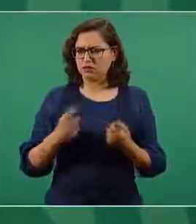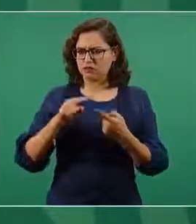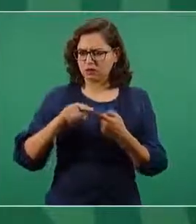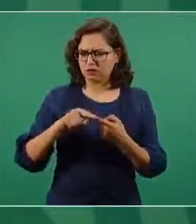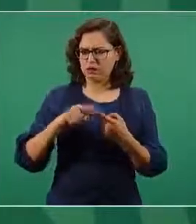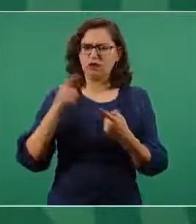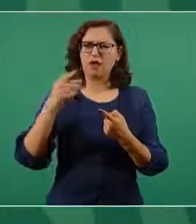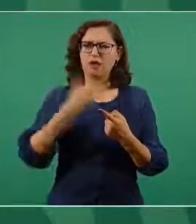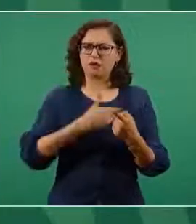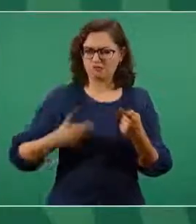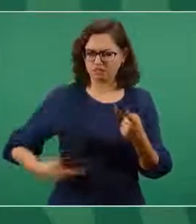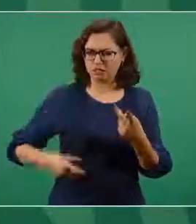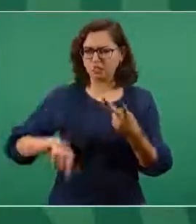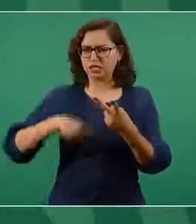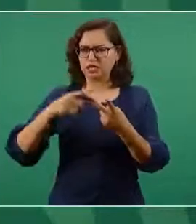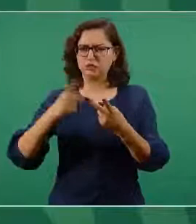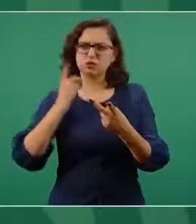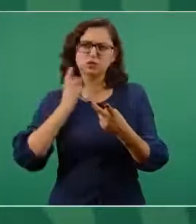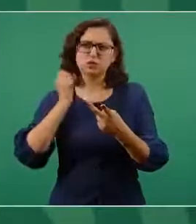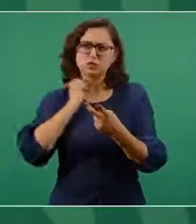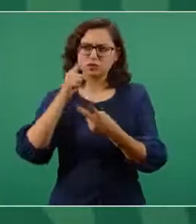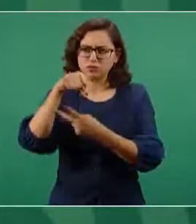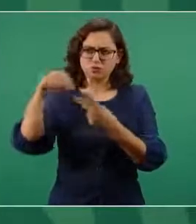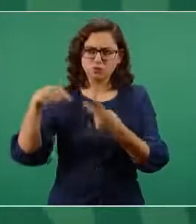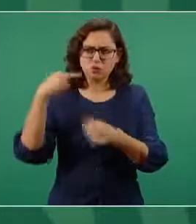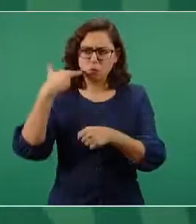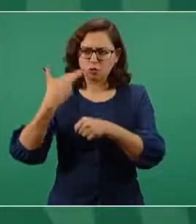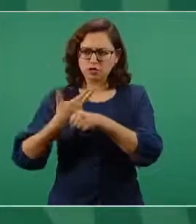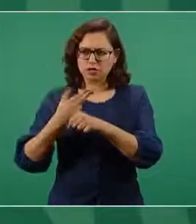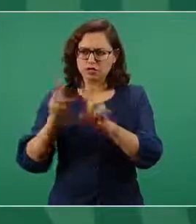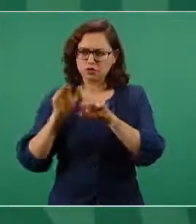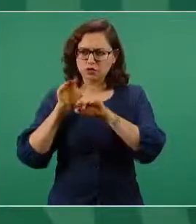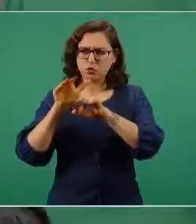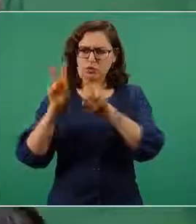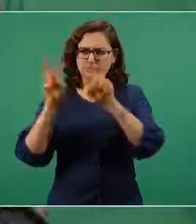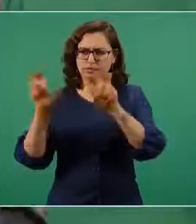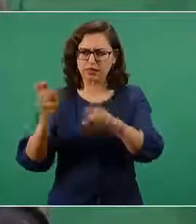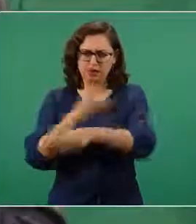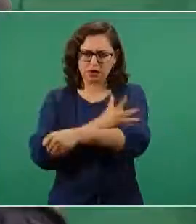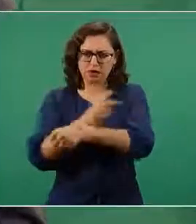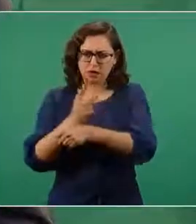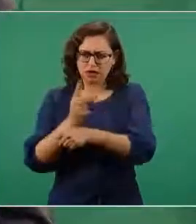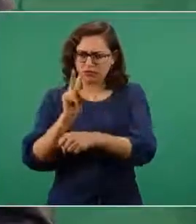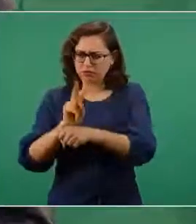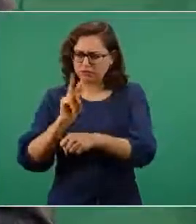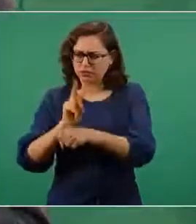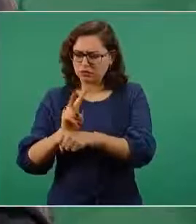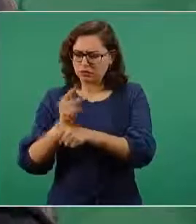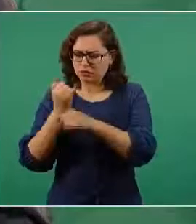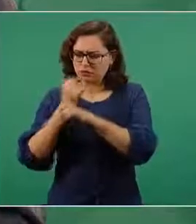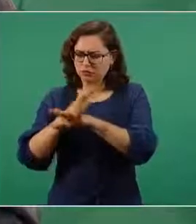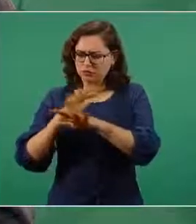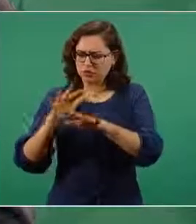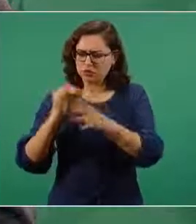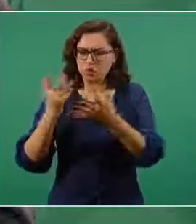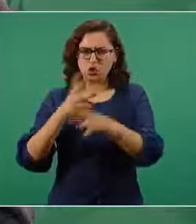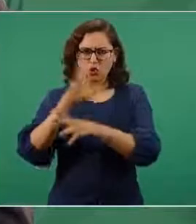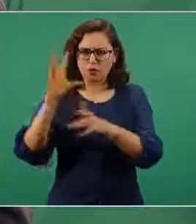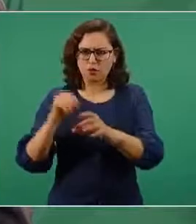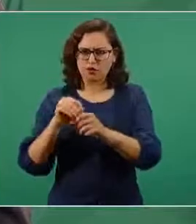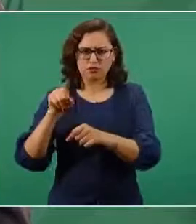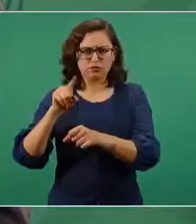atender todo lo relacionado con la transparencia. Además, todo el gobierno está obligado a transparentar